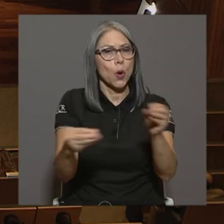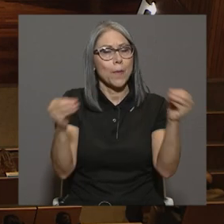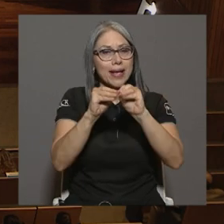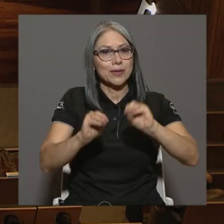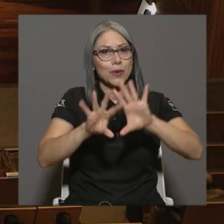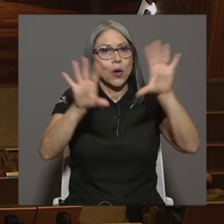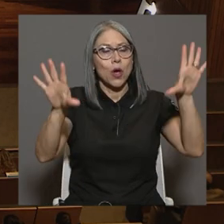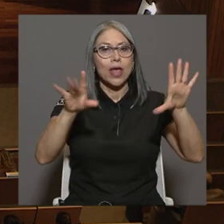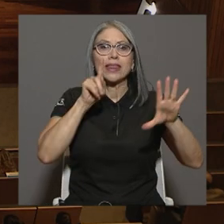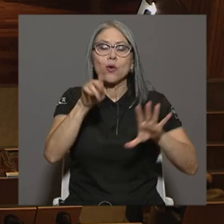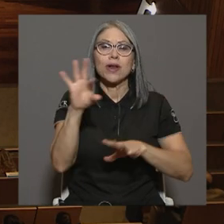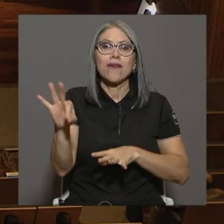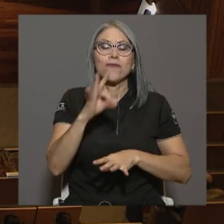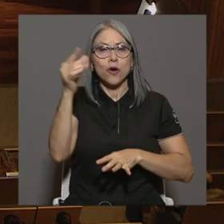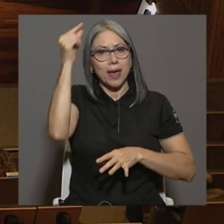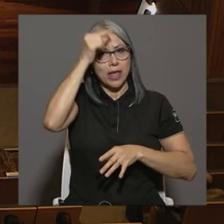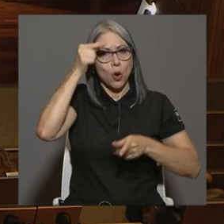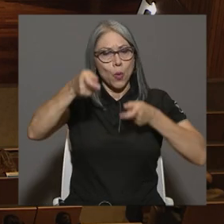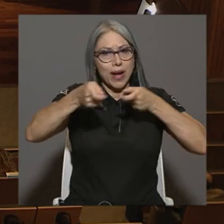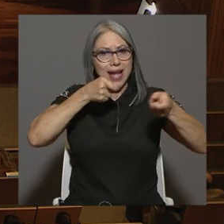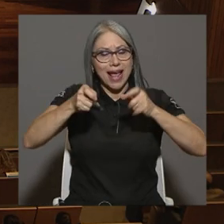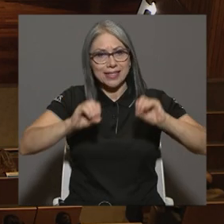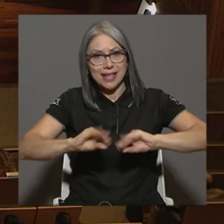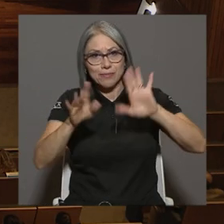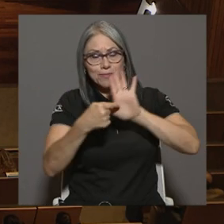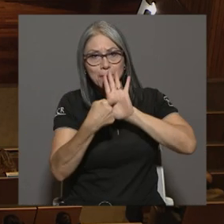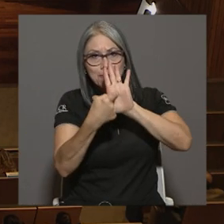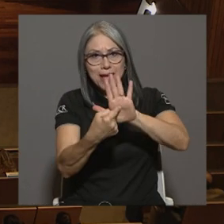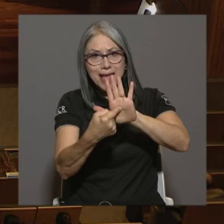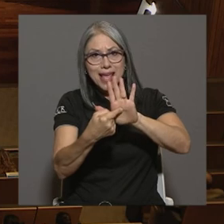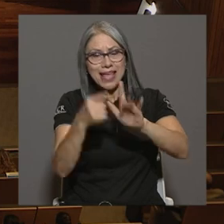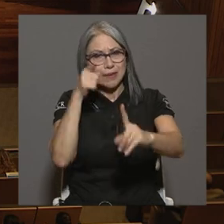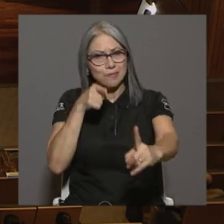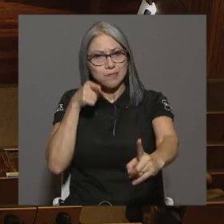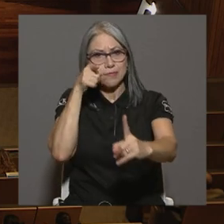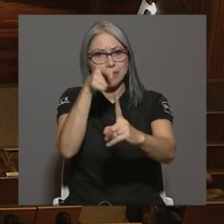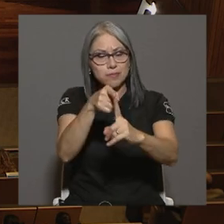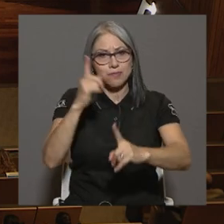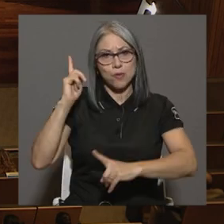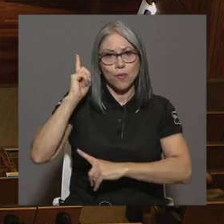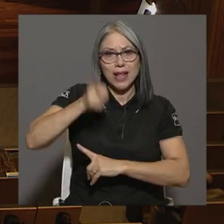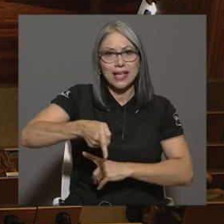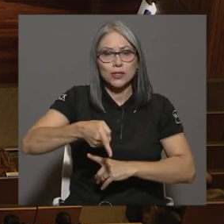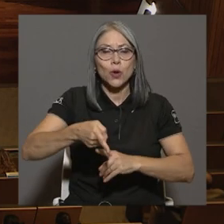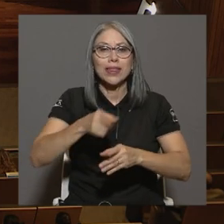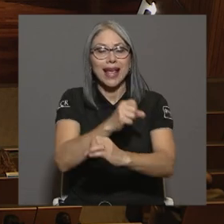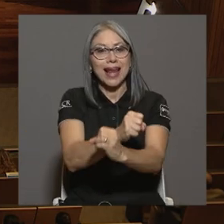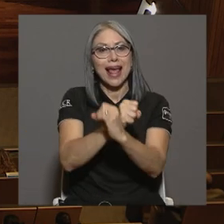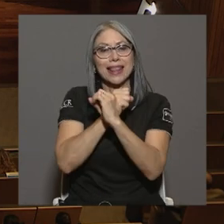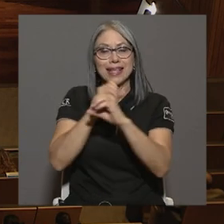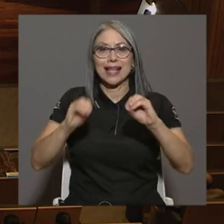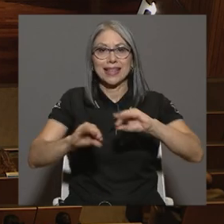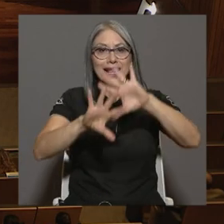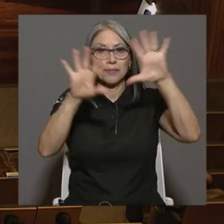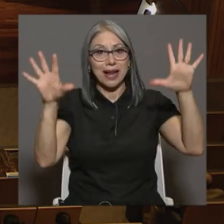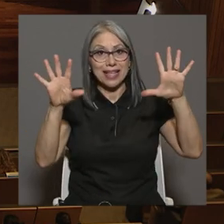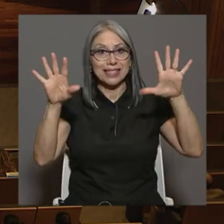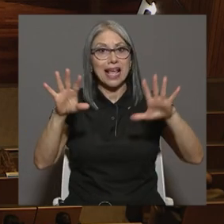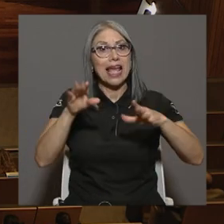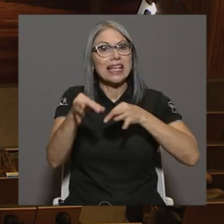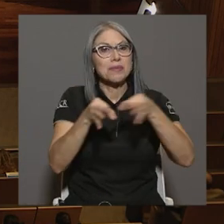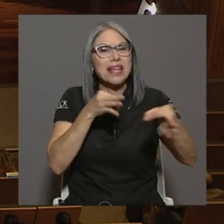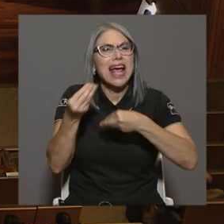de gobernanza que se materializa en la comprensión de una obligación de garantizar la transparencia, la rendición de cuentas, pero